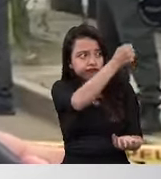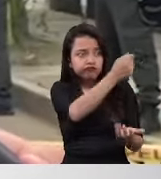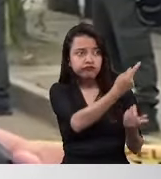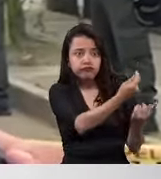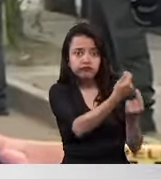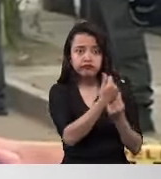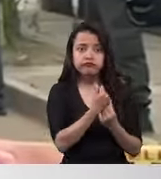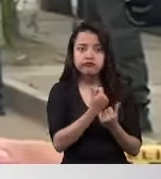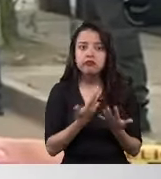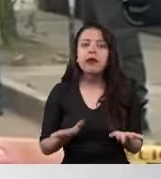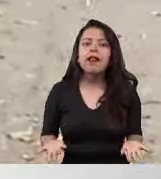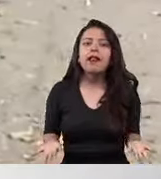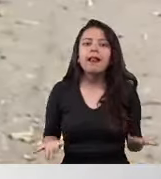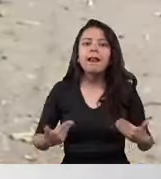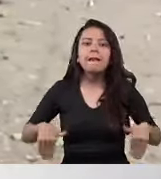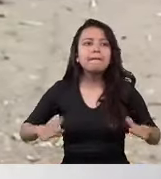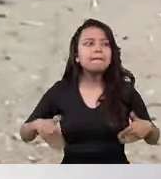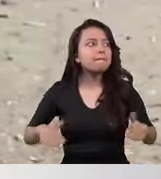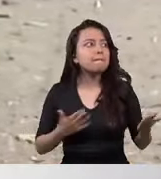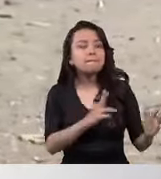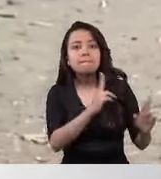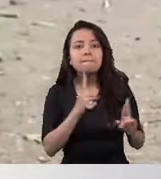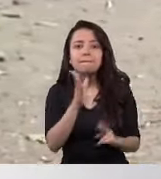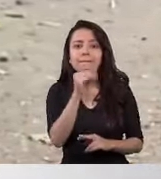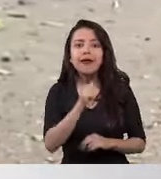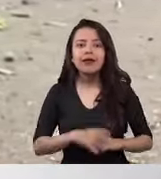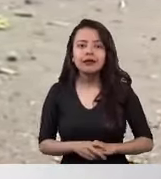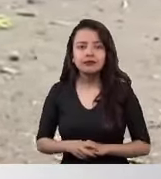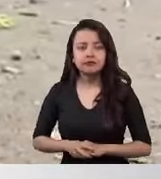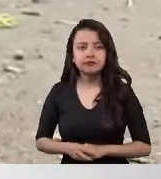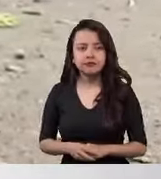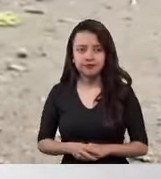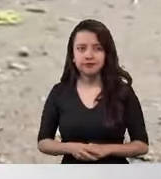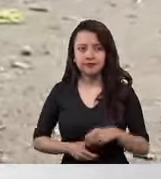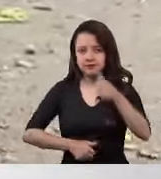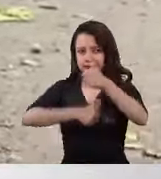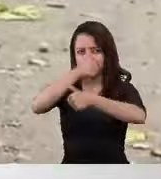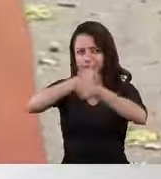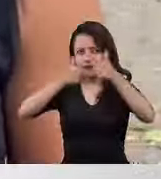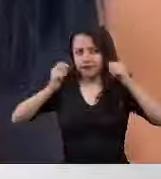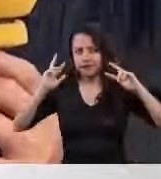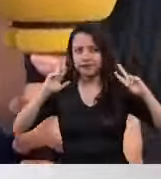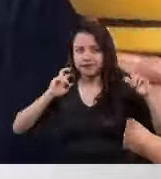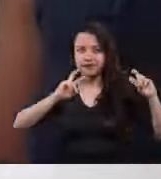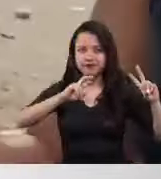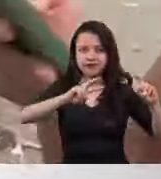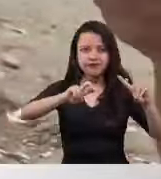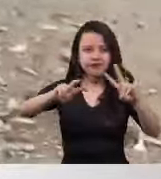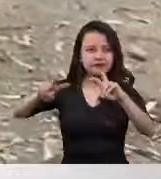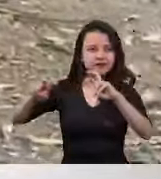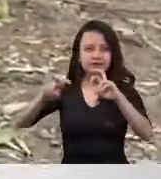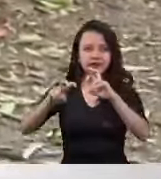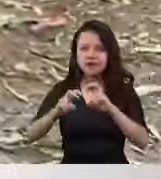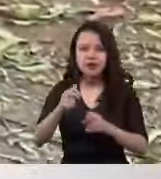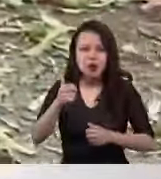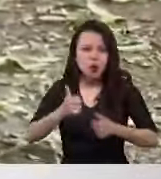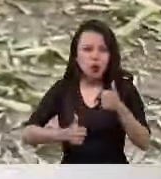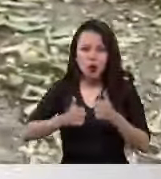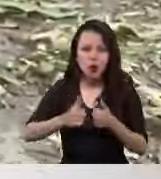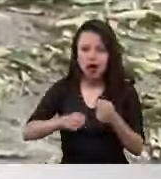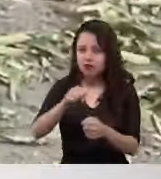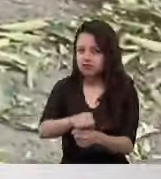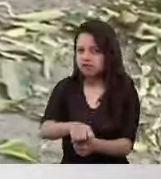no ha podido llegar ese proyecto al municipio. Las autoridades continúan las investigaciones para establecer qué tipo de explosivos